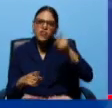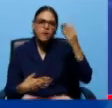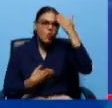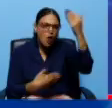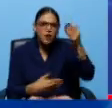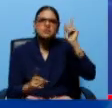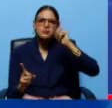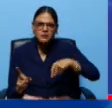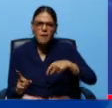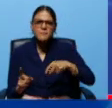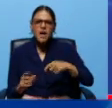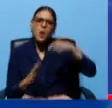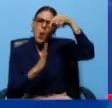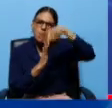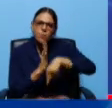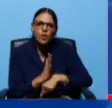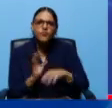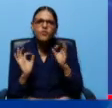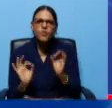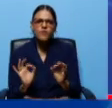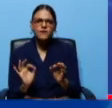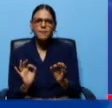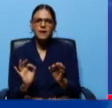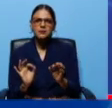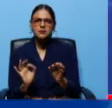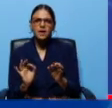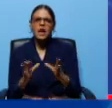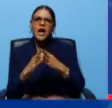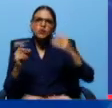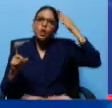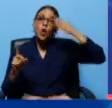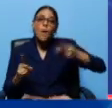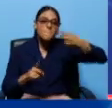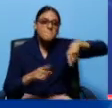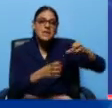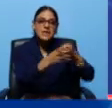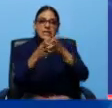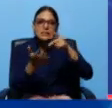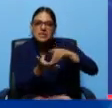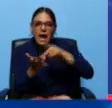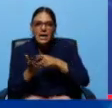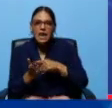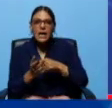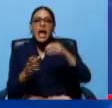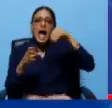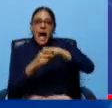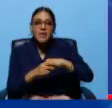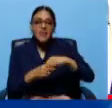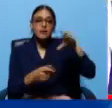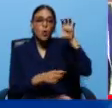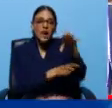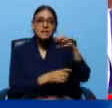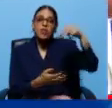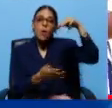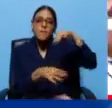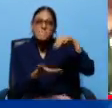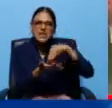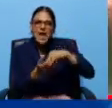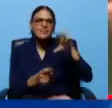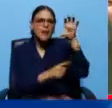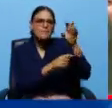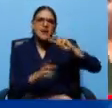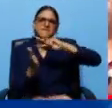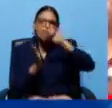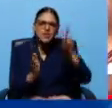agradecerle profundamente a los militares del Estado Miranda y del país, porque